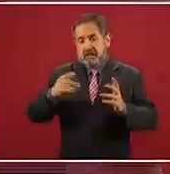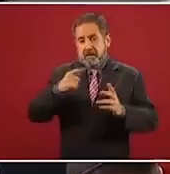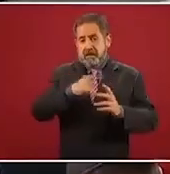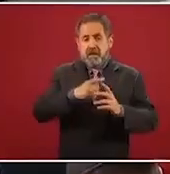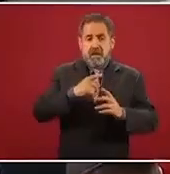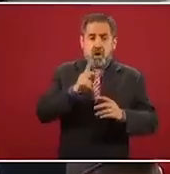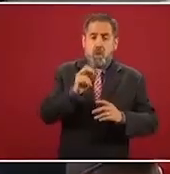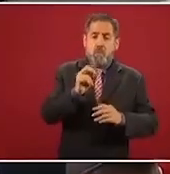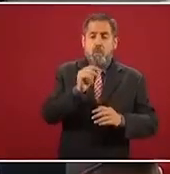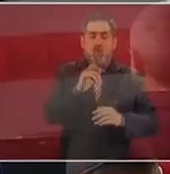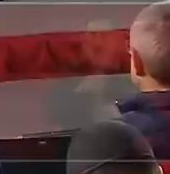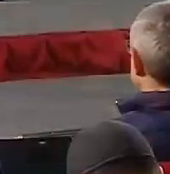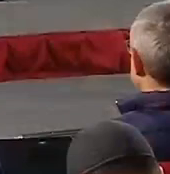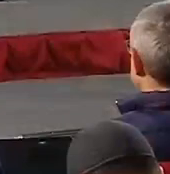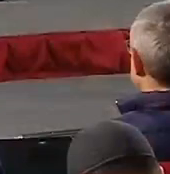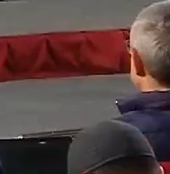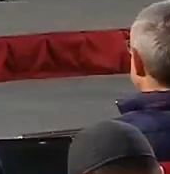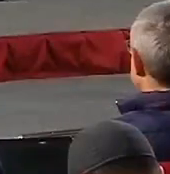populistas.